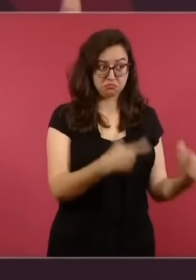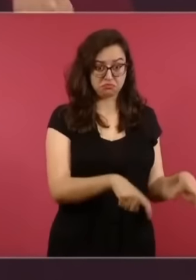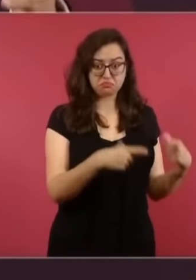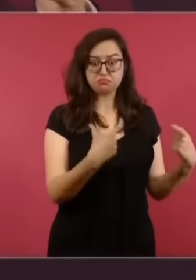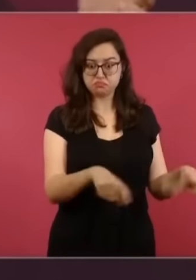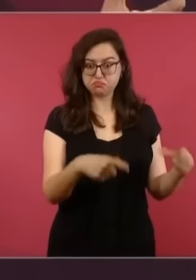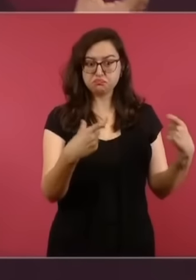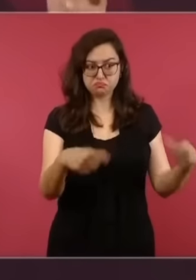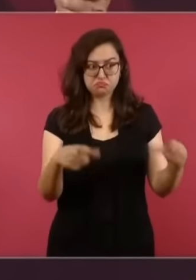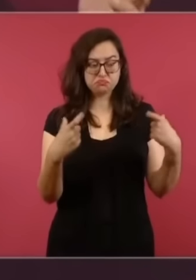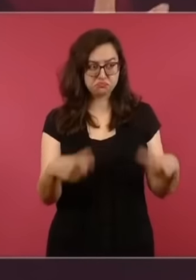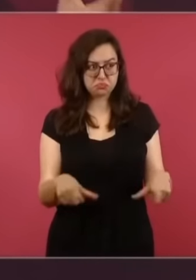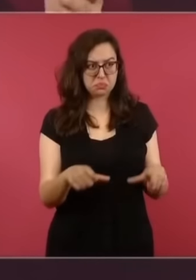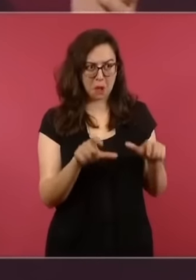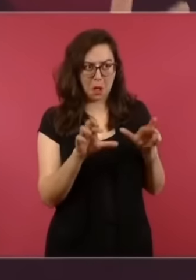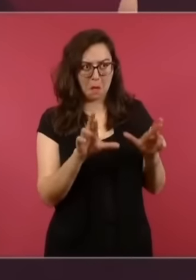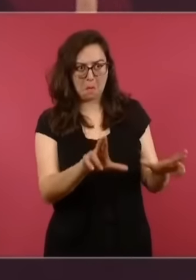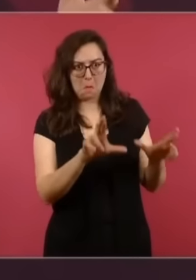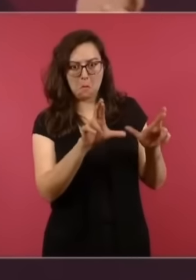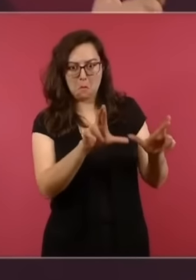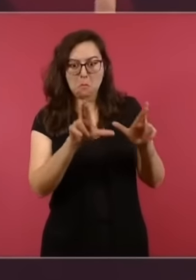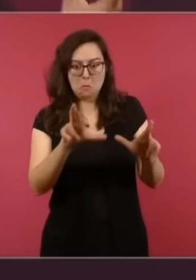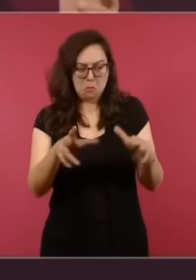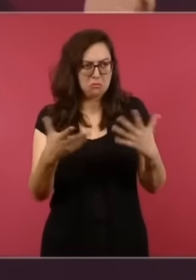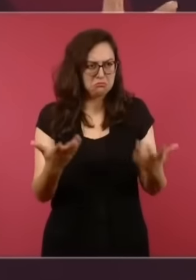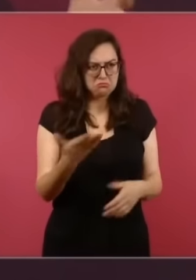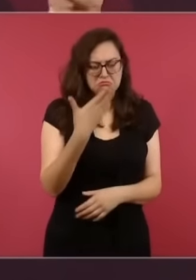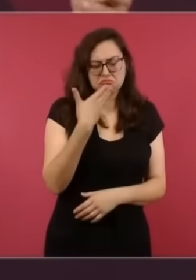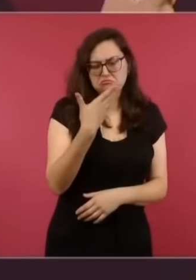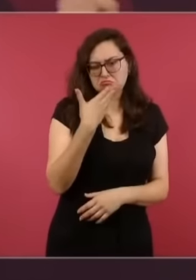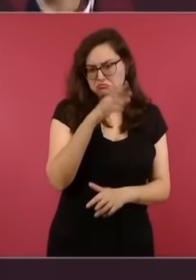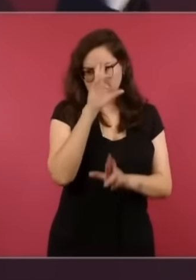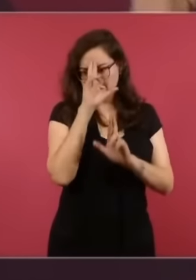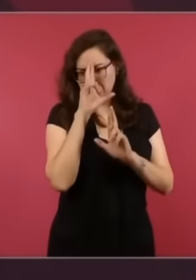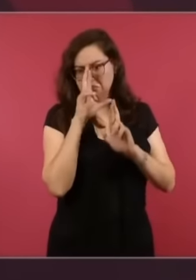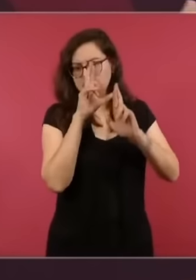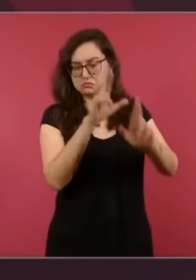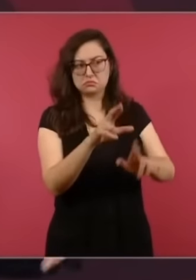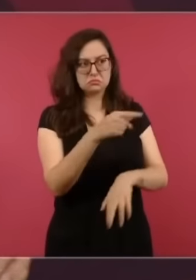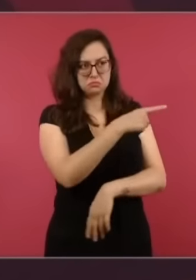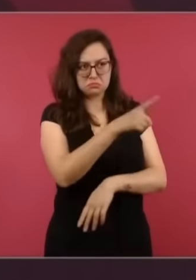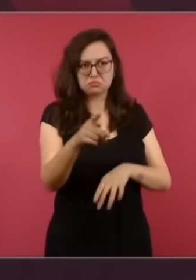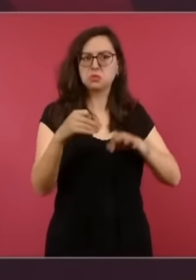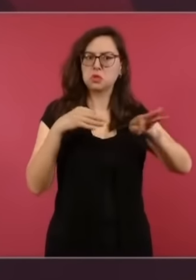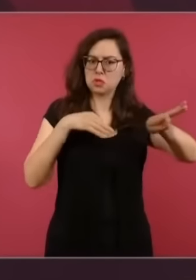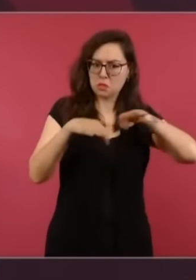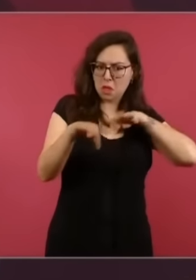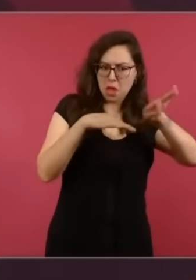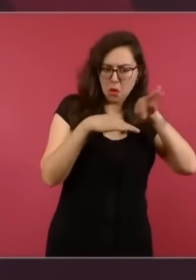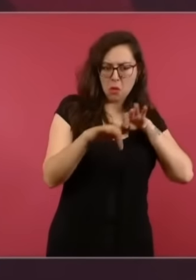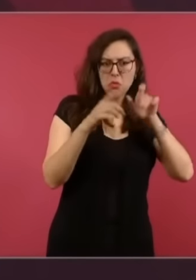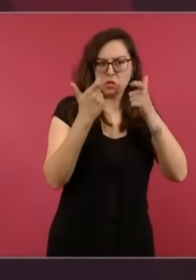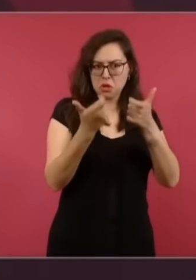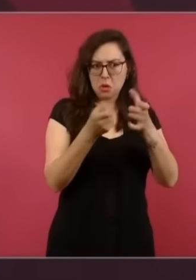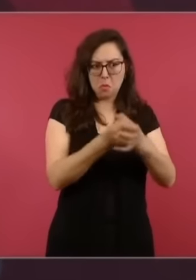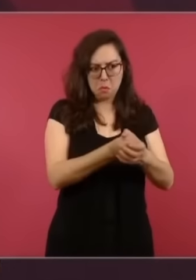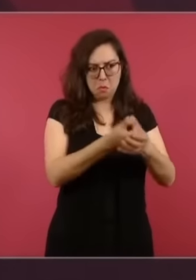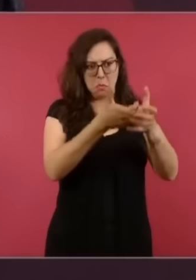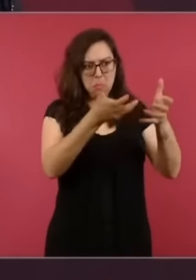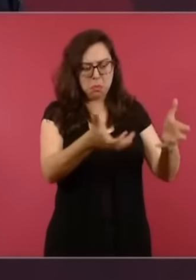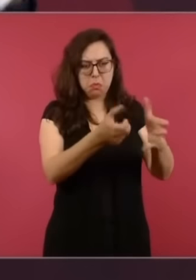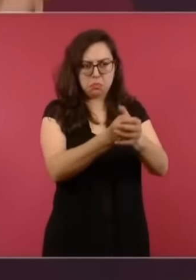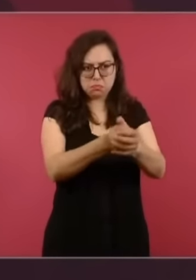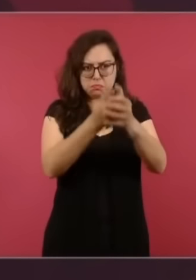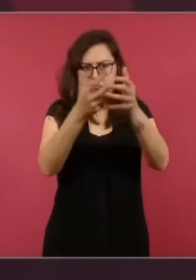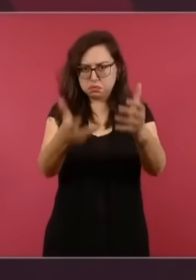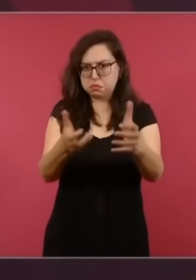no hay quienes han hecho sus fortunas con trabajo de conformidad con la ley y merecen respeto y soy